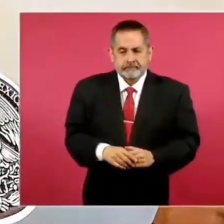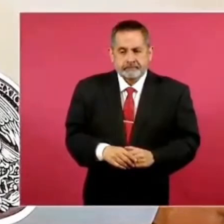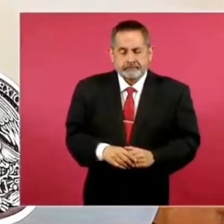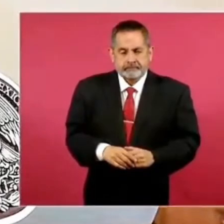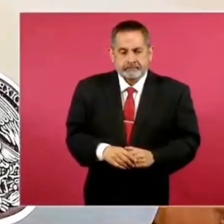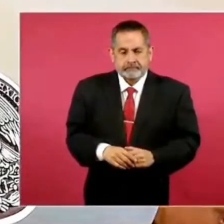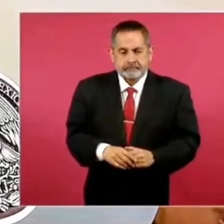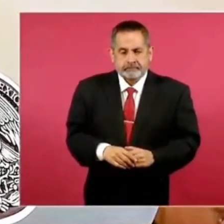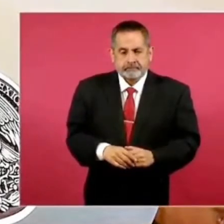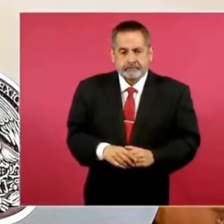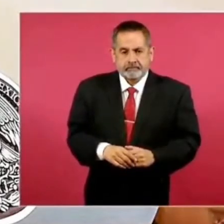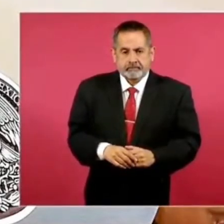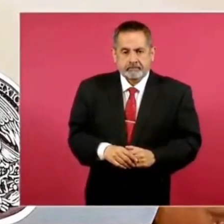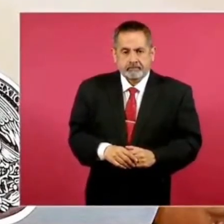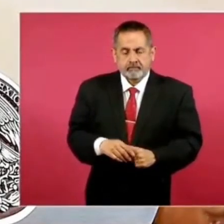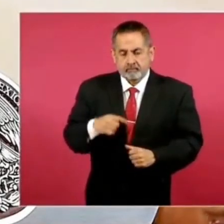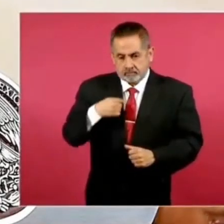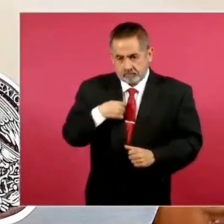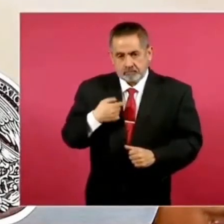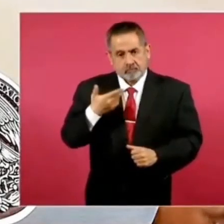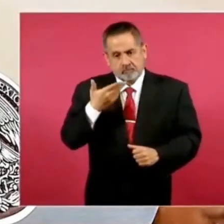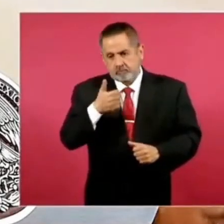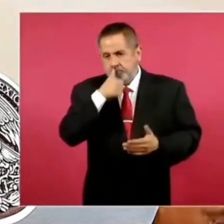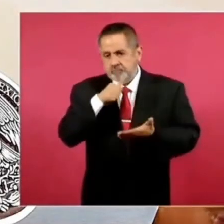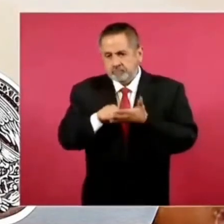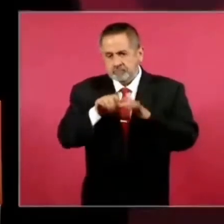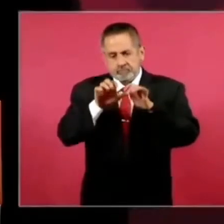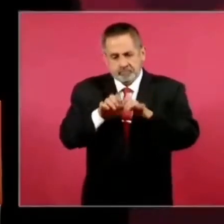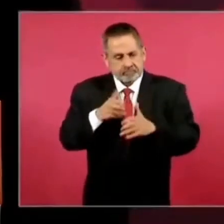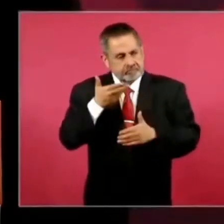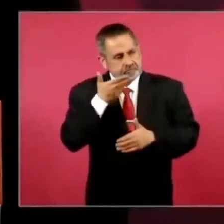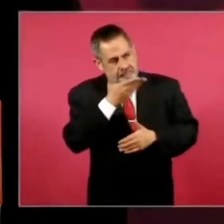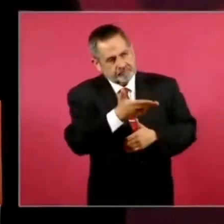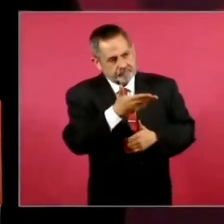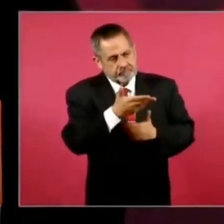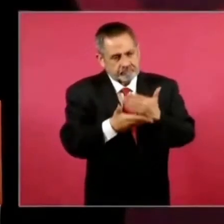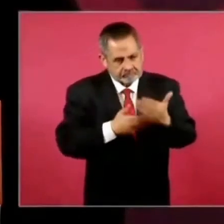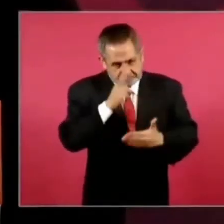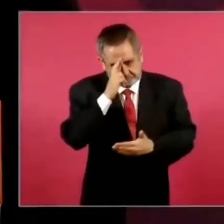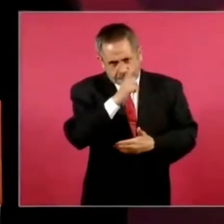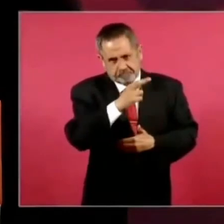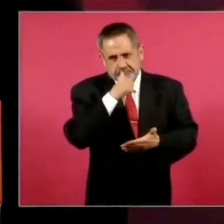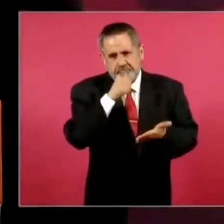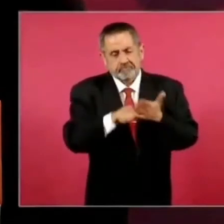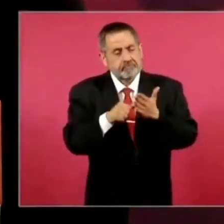le mandé a solicitar respetuosamente al presidente Biden